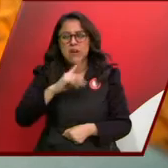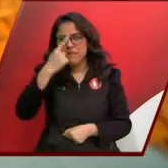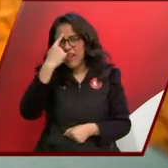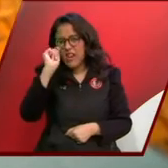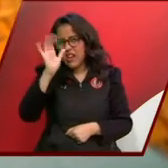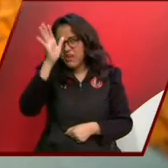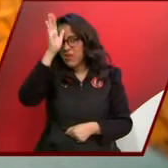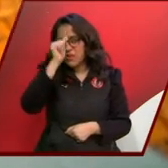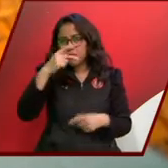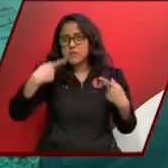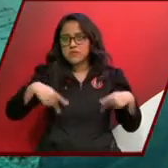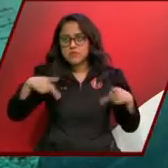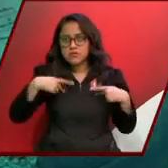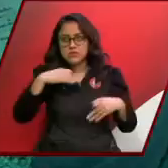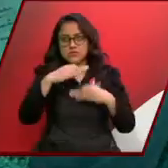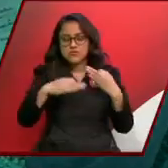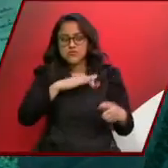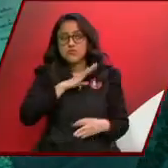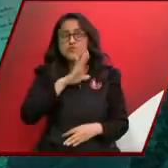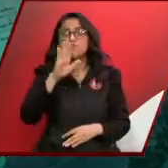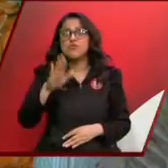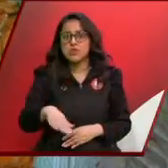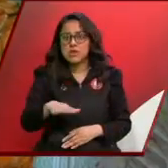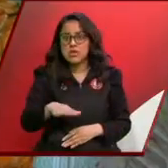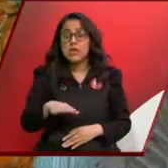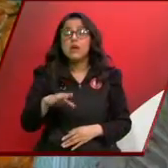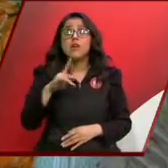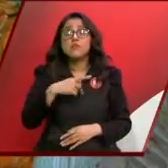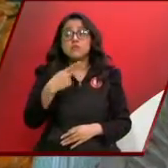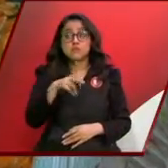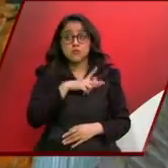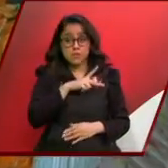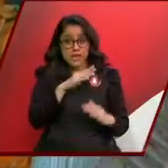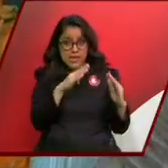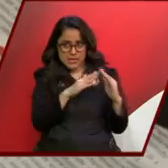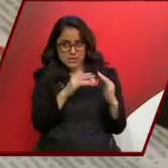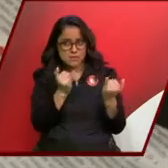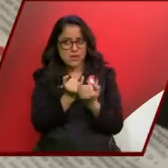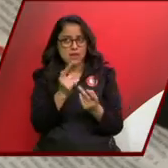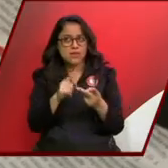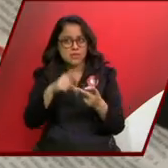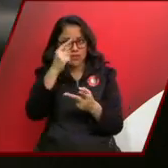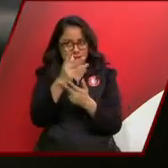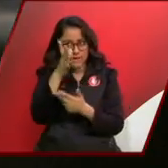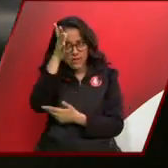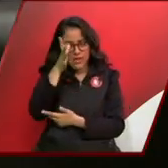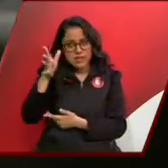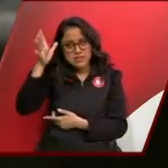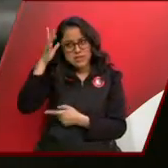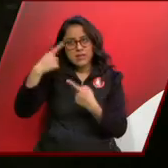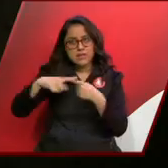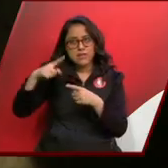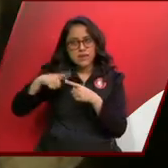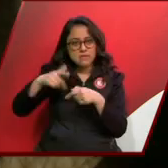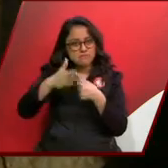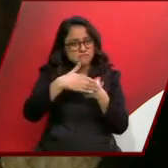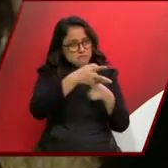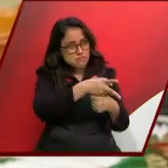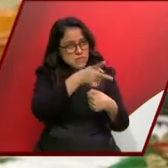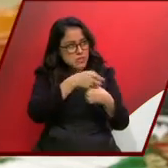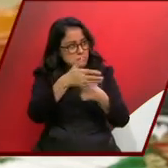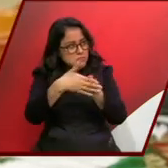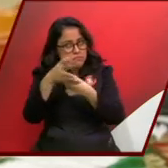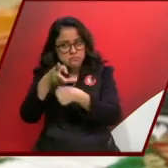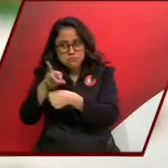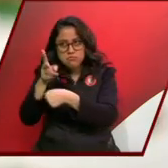nuestros fieles difuntos. Y en nuestra casa, su casa, TV Azteca, se convoca a las distintas áreas de la empresa para